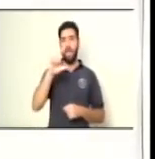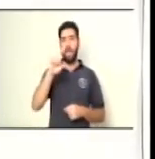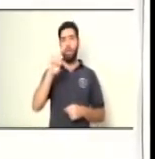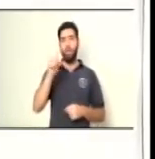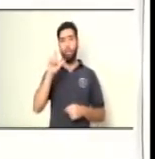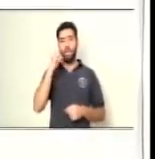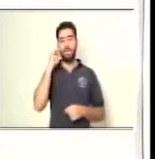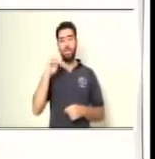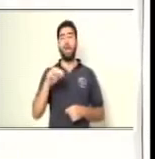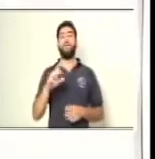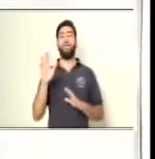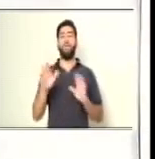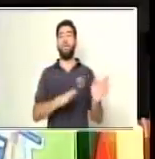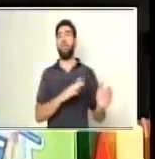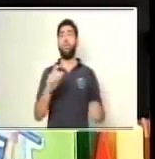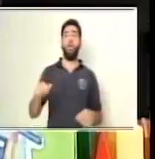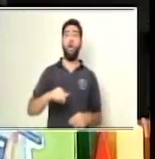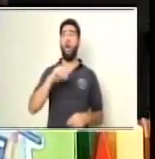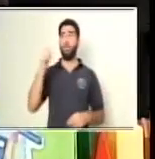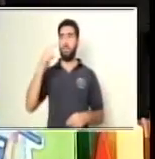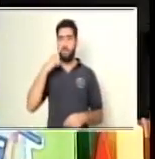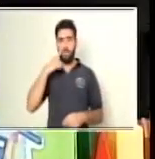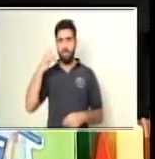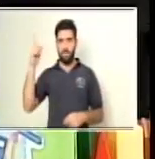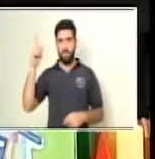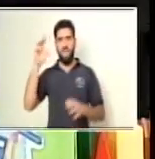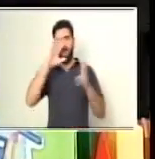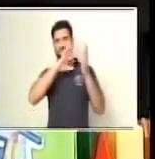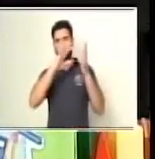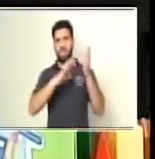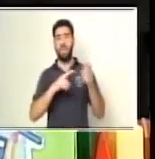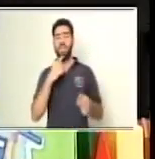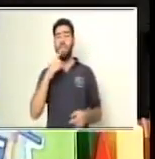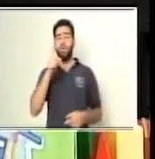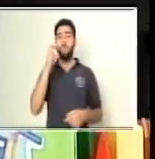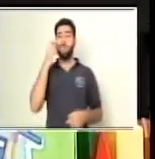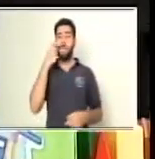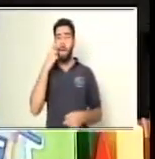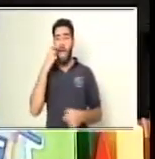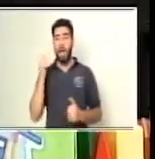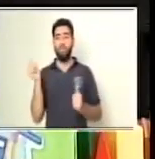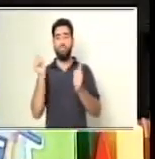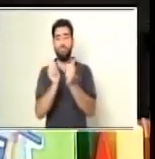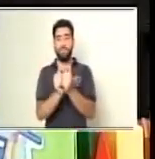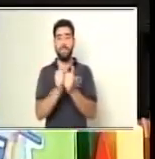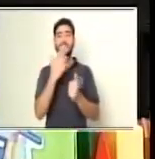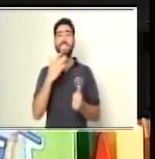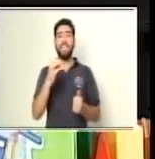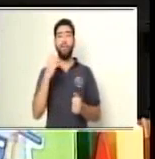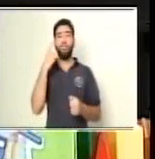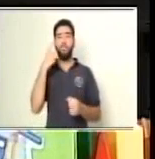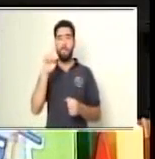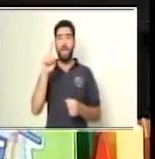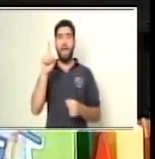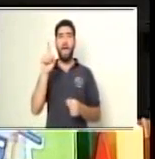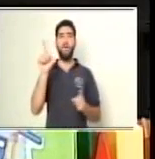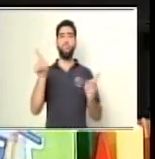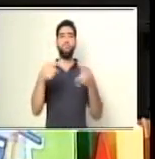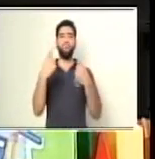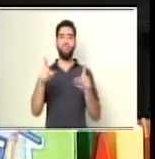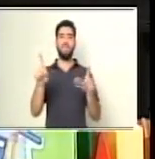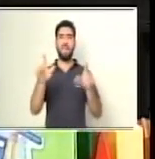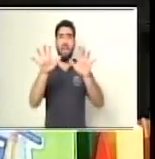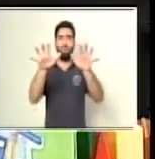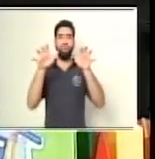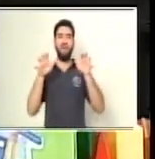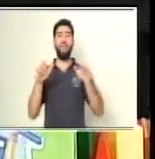Nos dice, un padre asiste a un concierto con sus hijos y tiene o dispone de